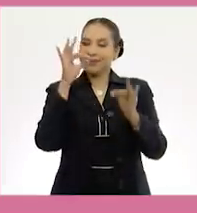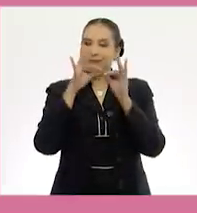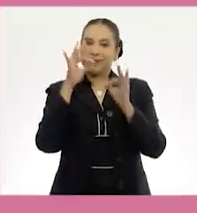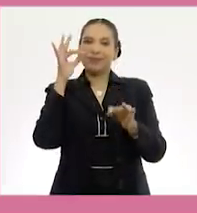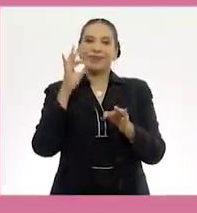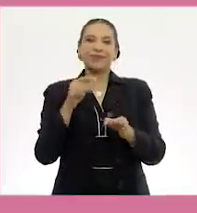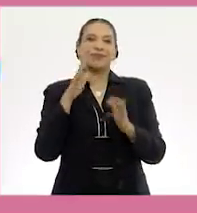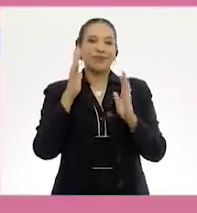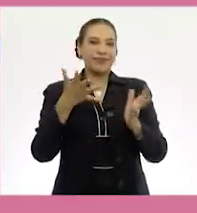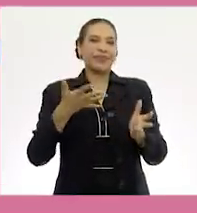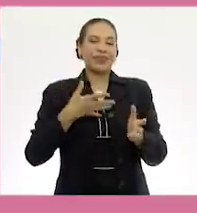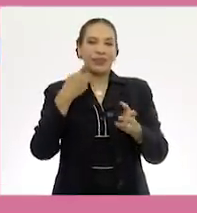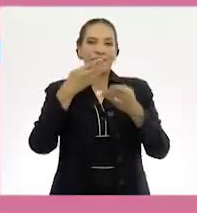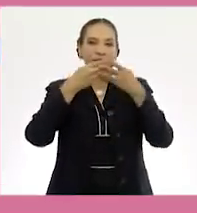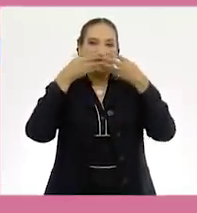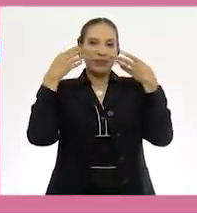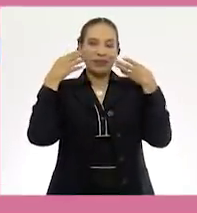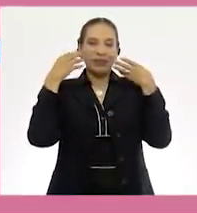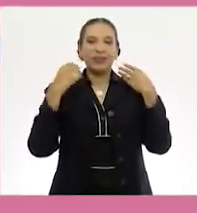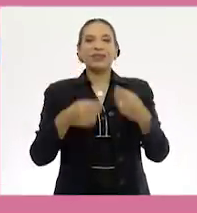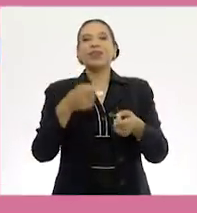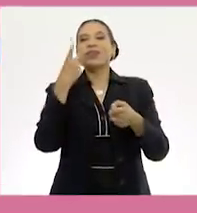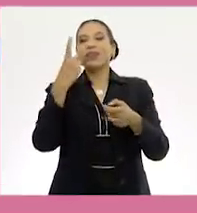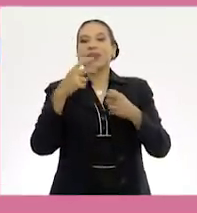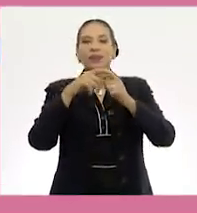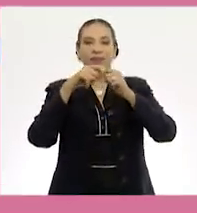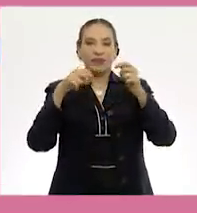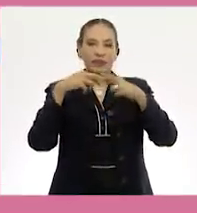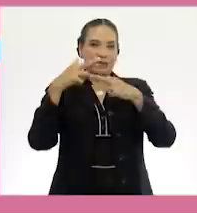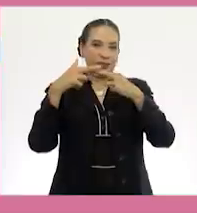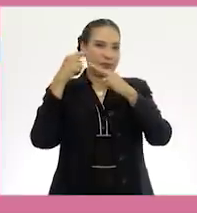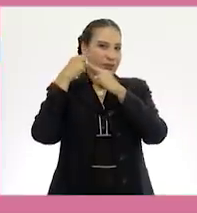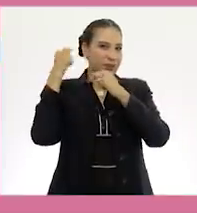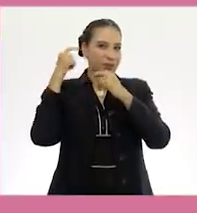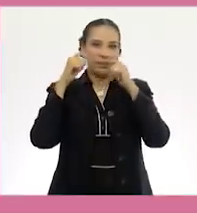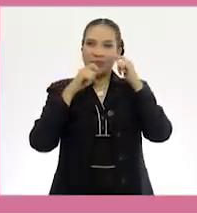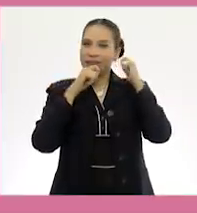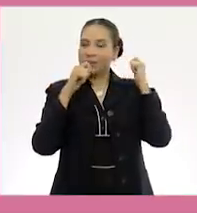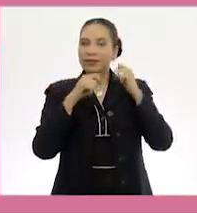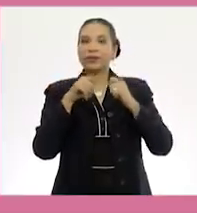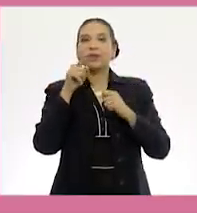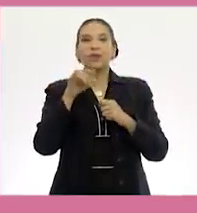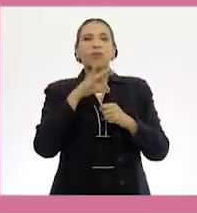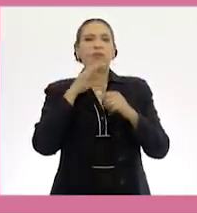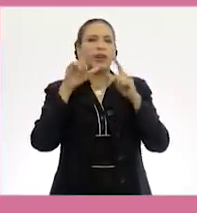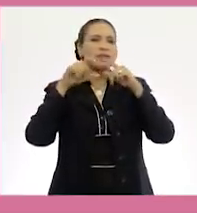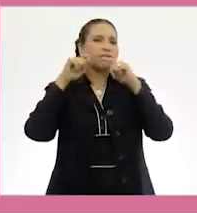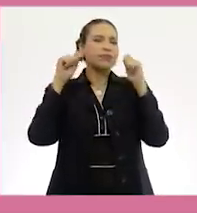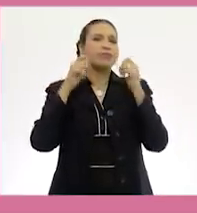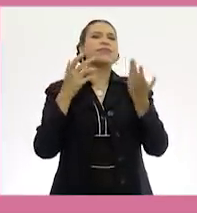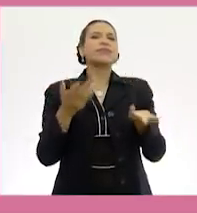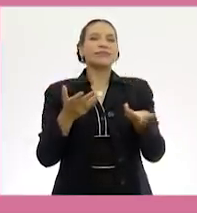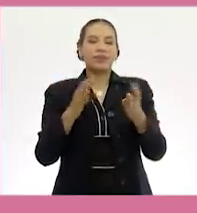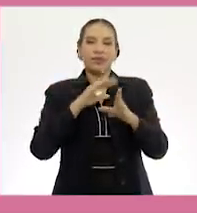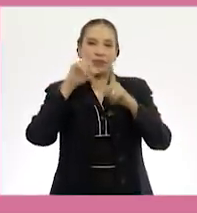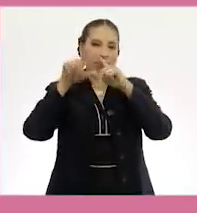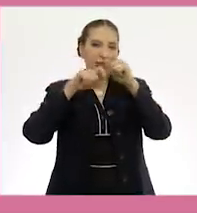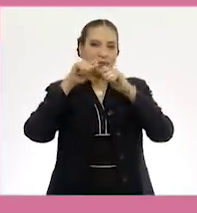¡Listo! Ya tienes un cubrebocas con dos pares de cuerdas. Para colocártelo,